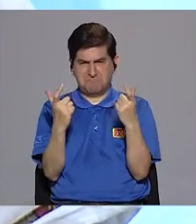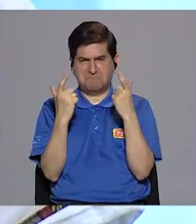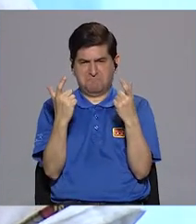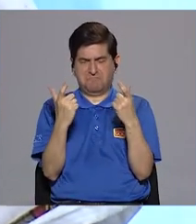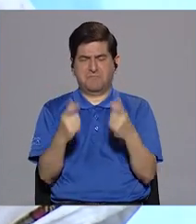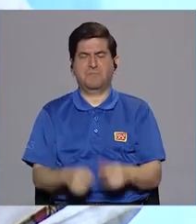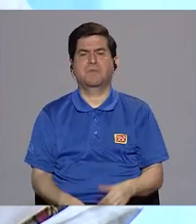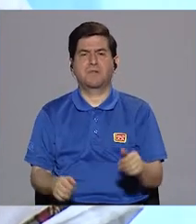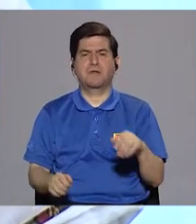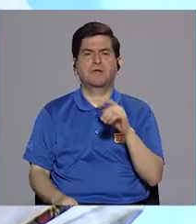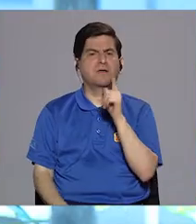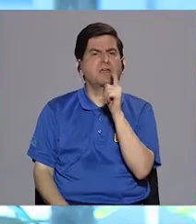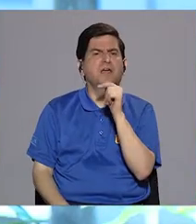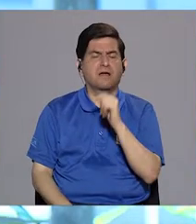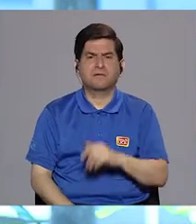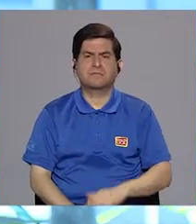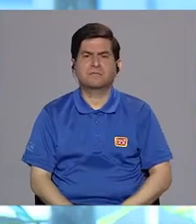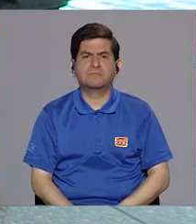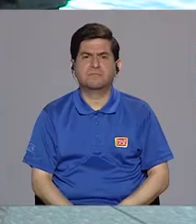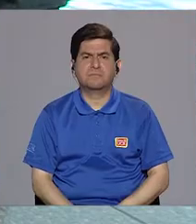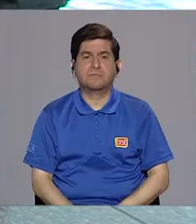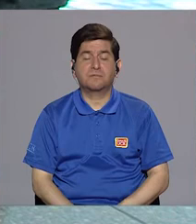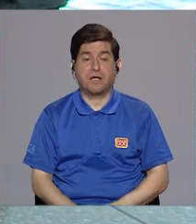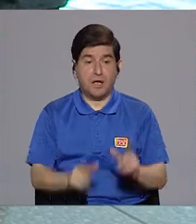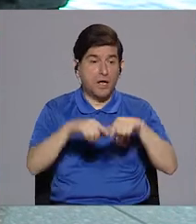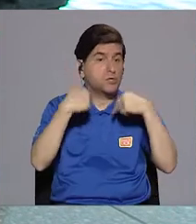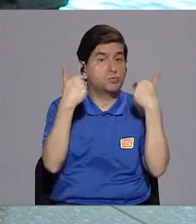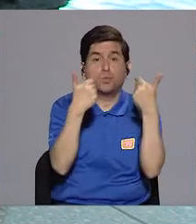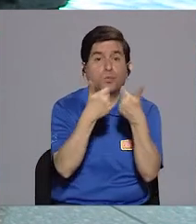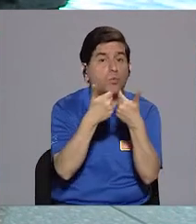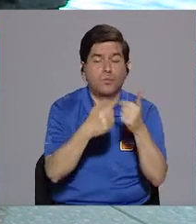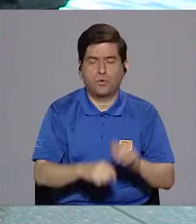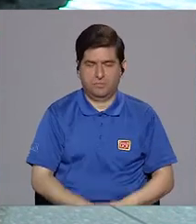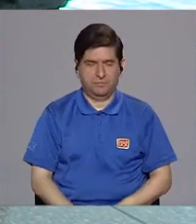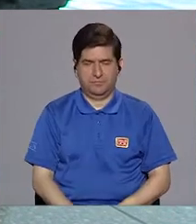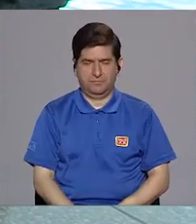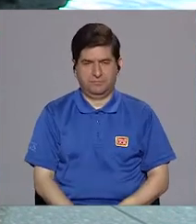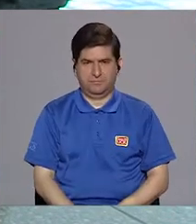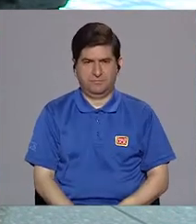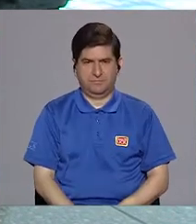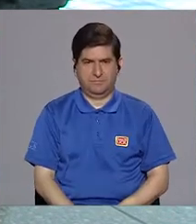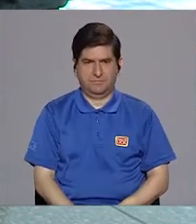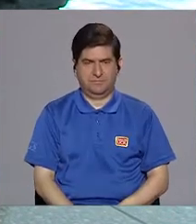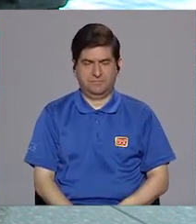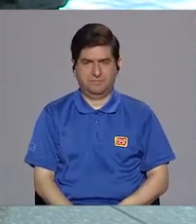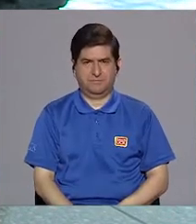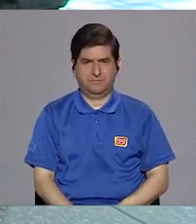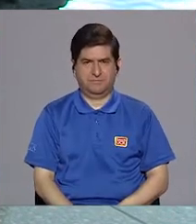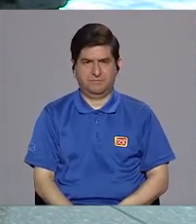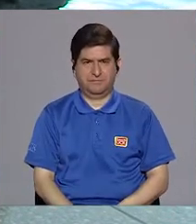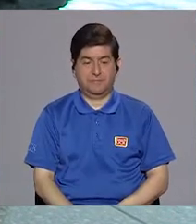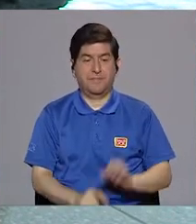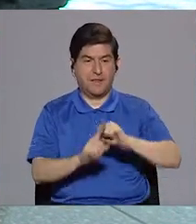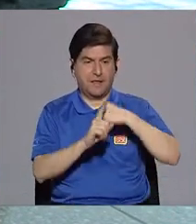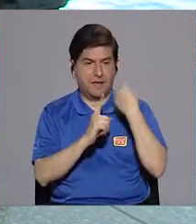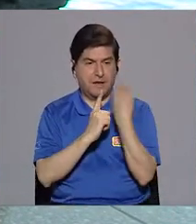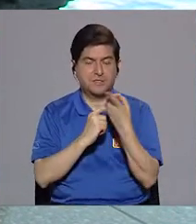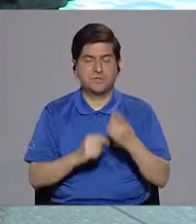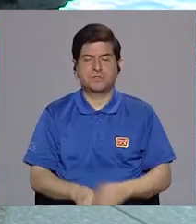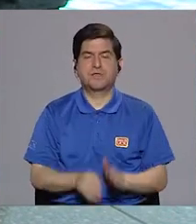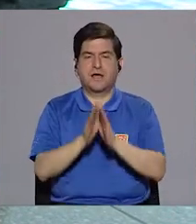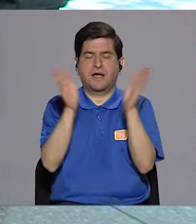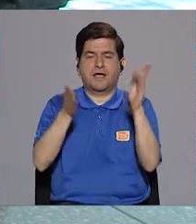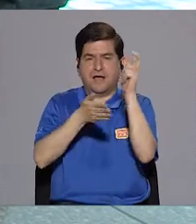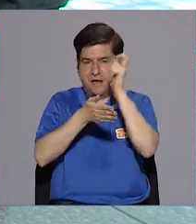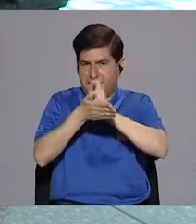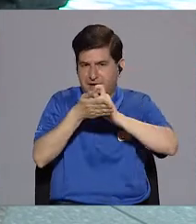dinero componiendo. ¿Quién es? ¿Quiénes son? No, uh-huh. se lo explico. Uh-huh. Ahí la Sociedad General